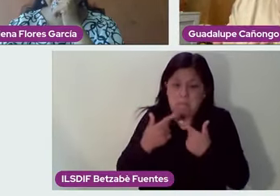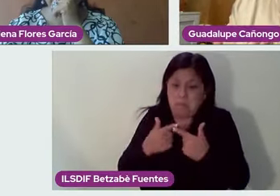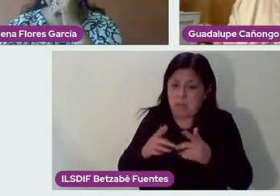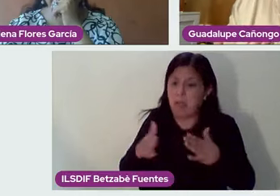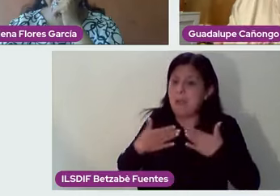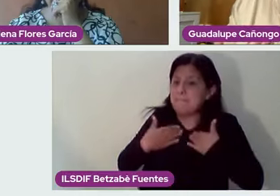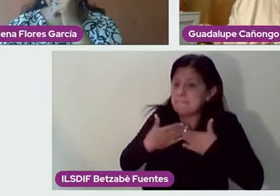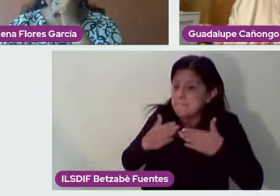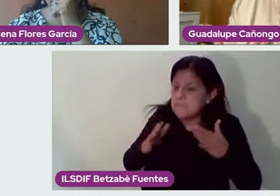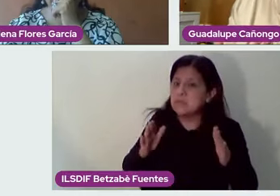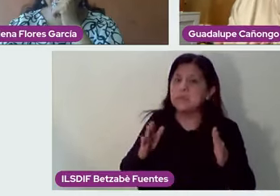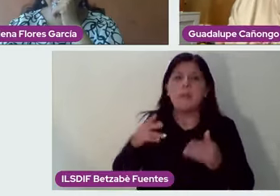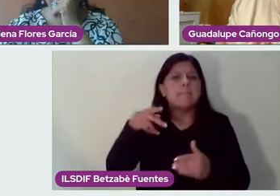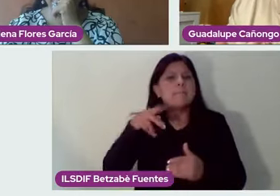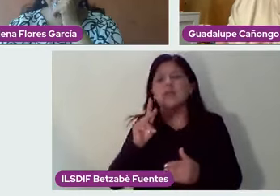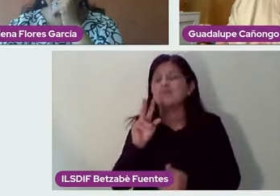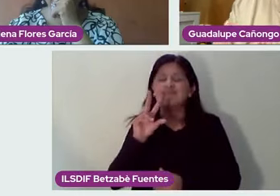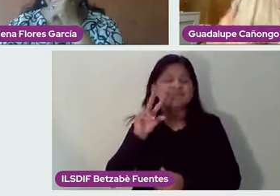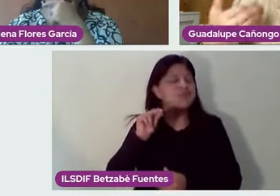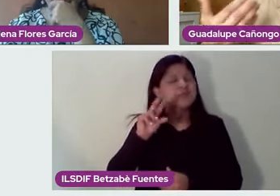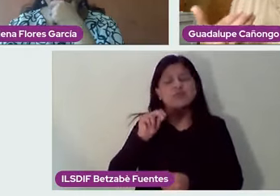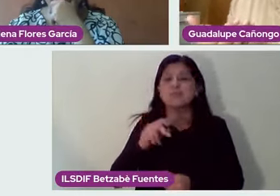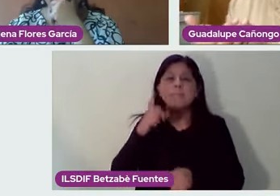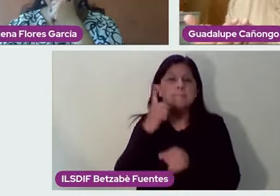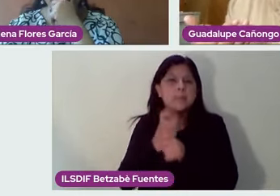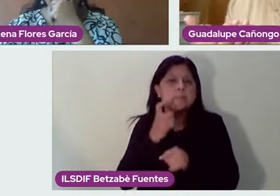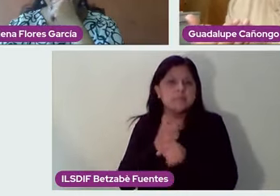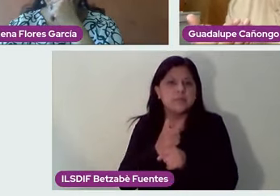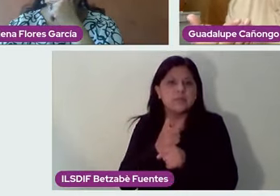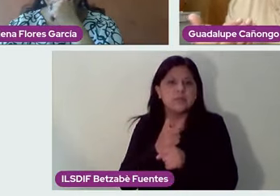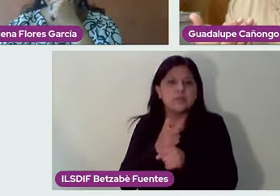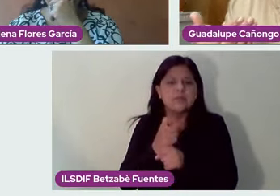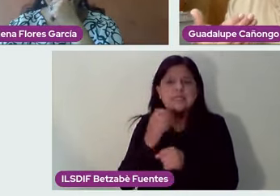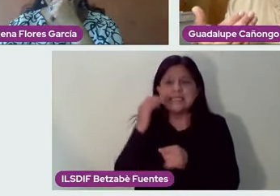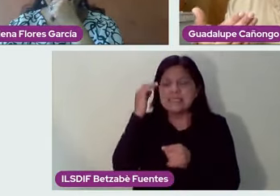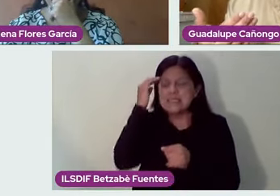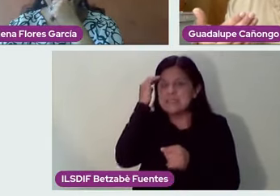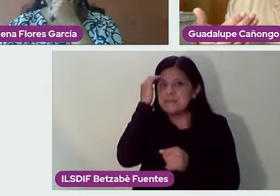que enfrentar en un inicio a atreverse a decir,